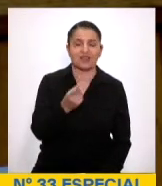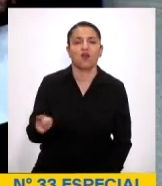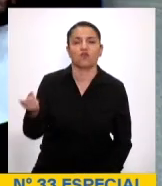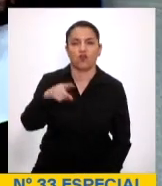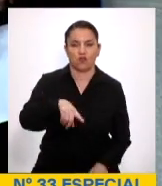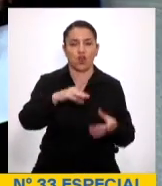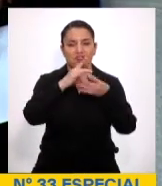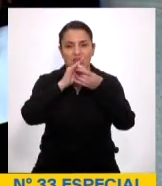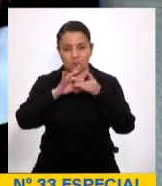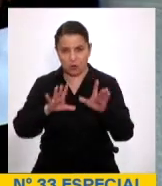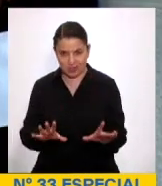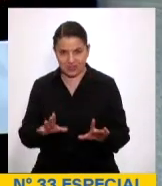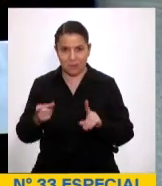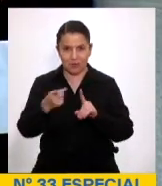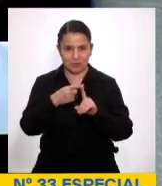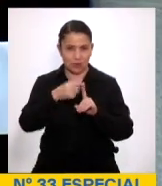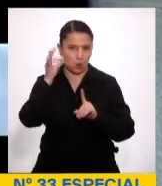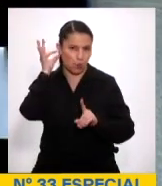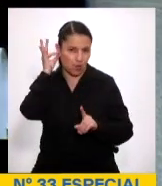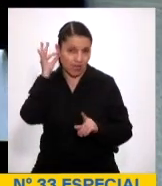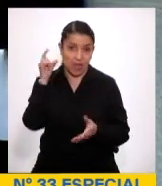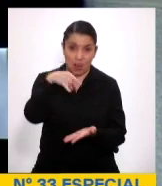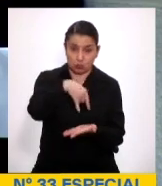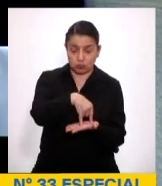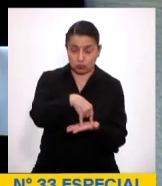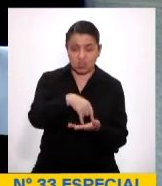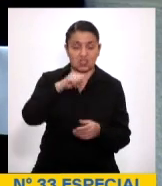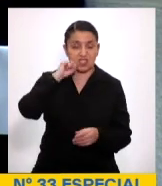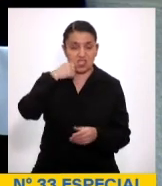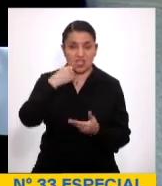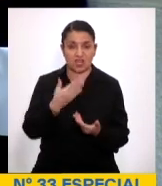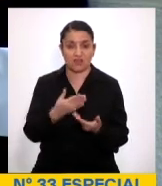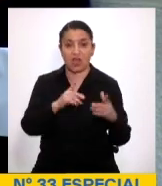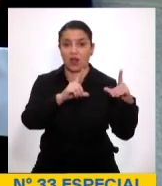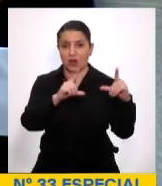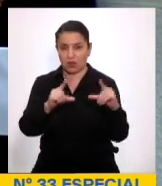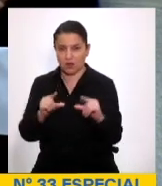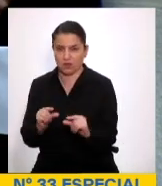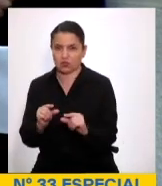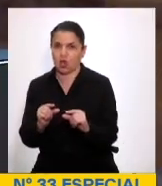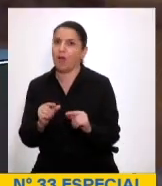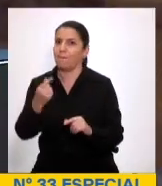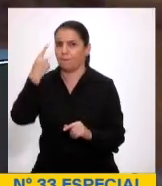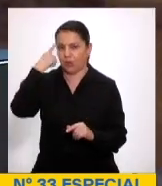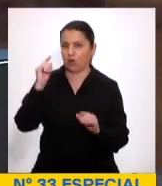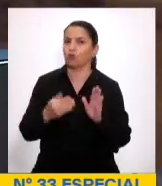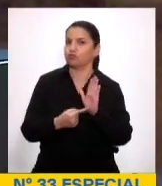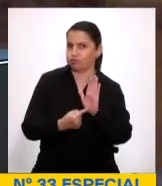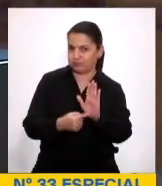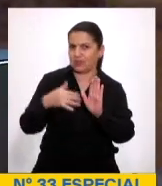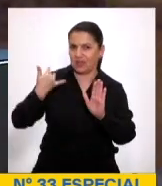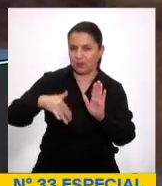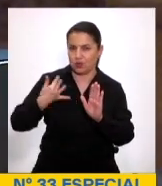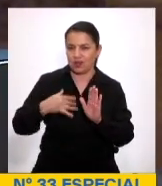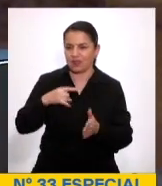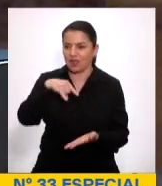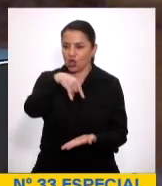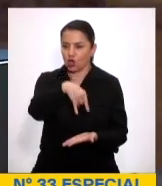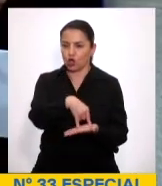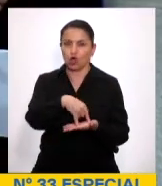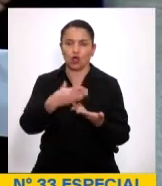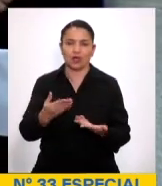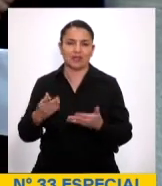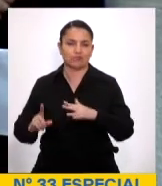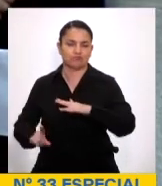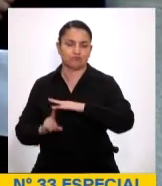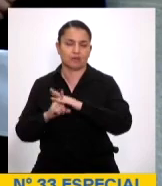legislativo pasó si bien a ser reducida muy destacada en el Congreso Nacional que se inauguró en